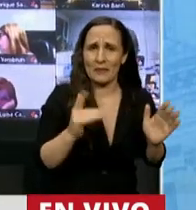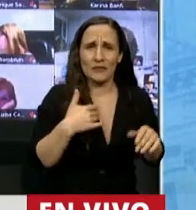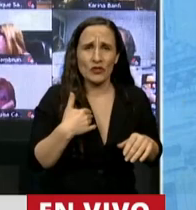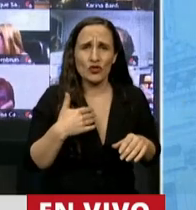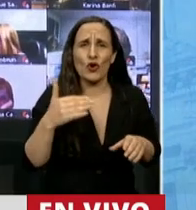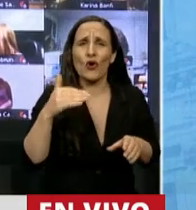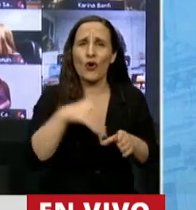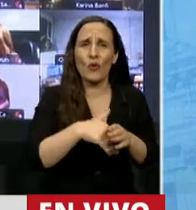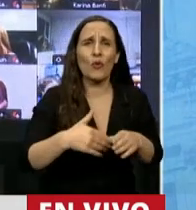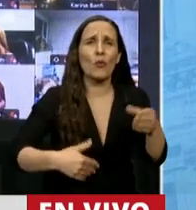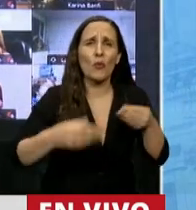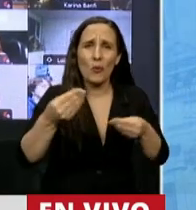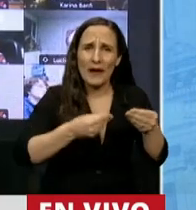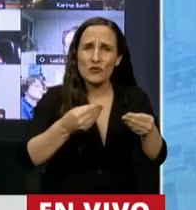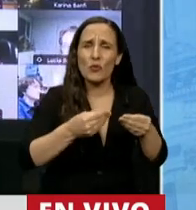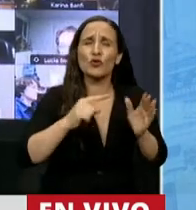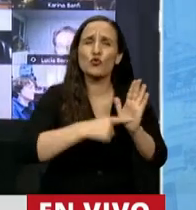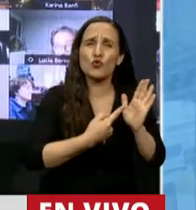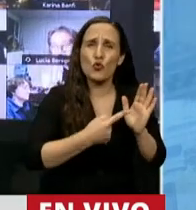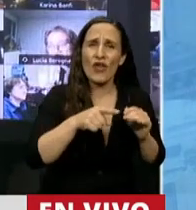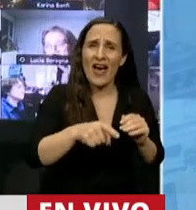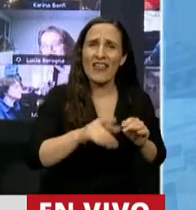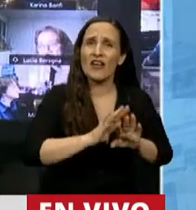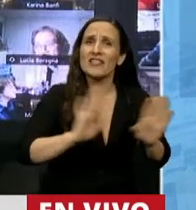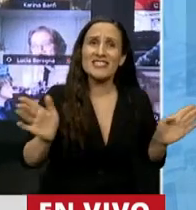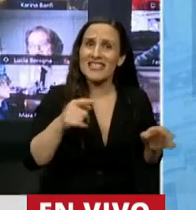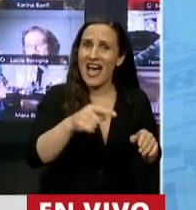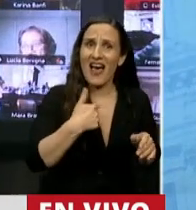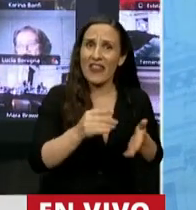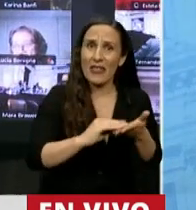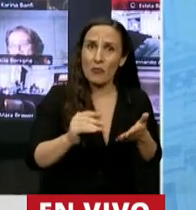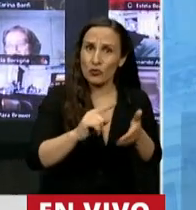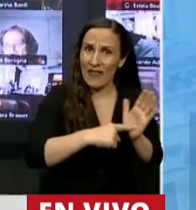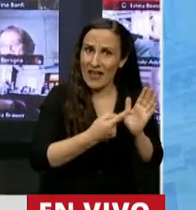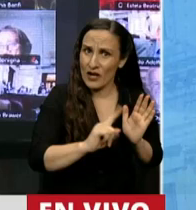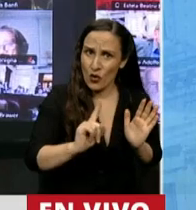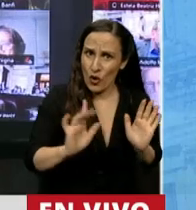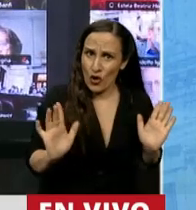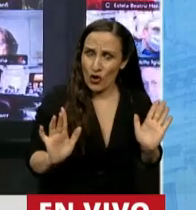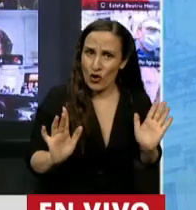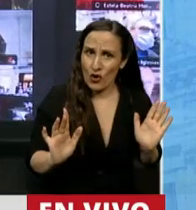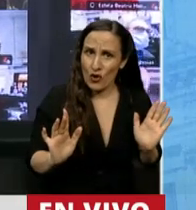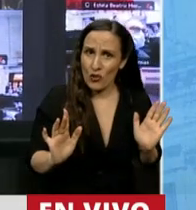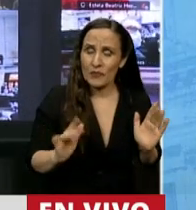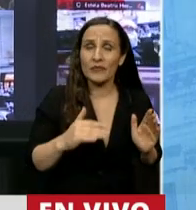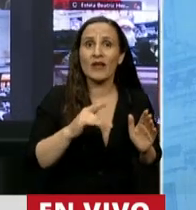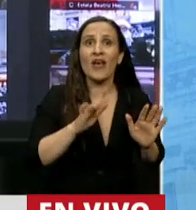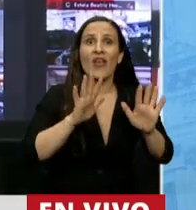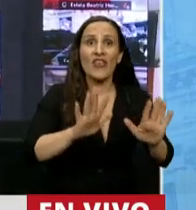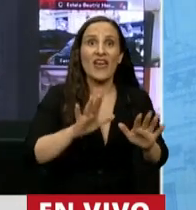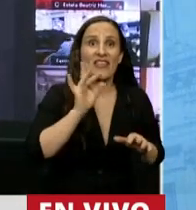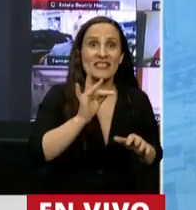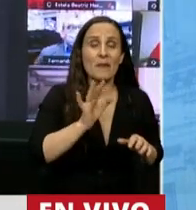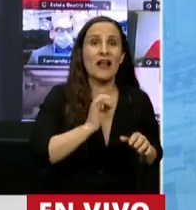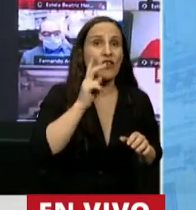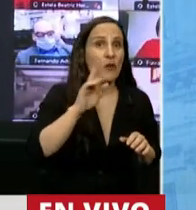hecho votar el presupuesto de la Ciudad de Buenos Aires cuando yo ya no era diputada de la Ciudad de Buenos Aires. Después del 10 de diciembre